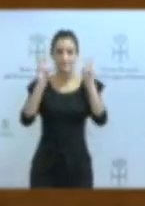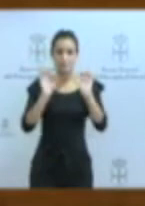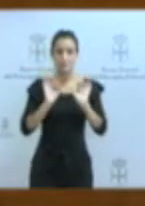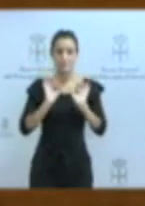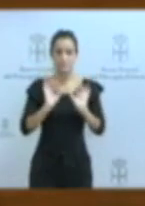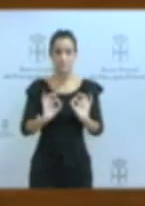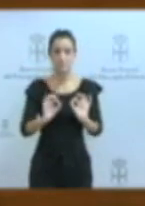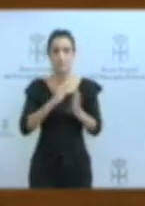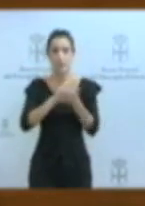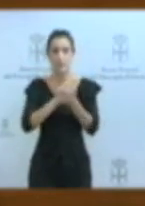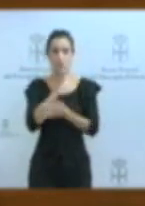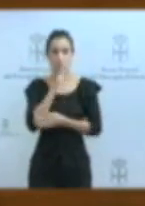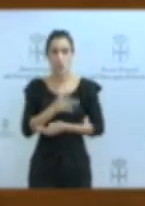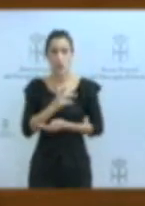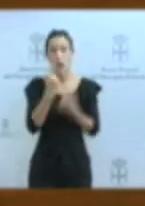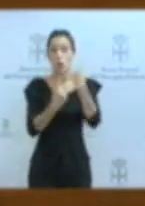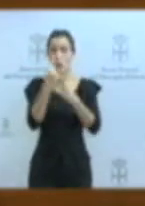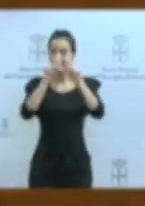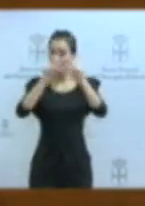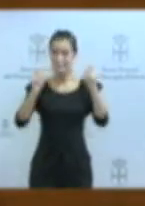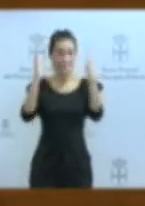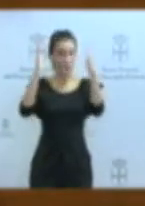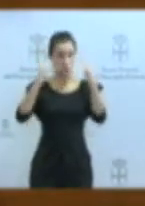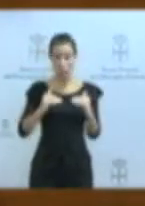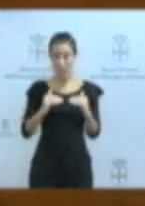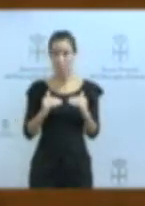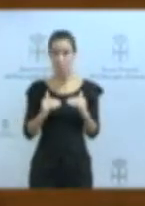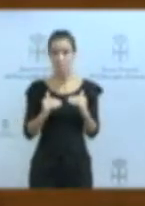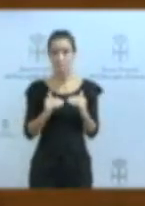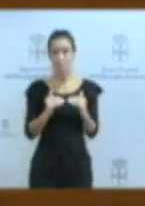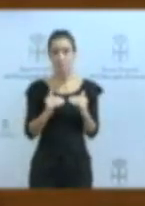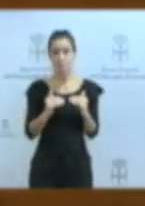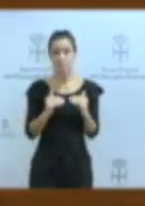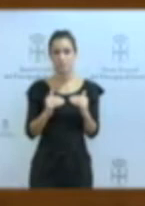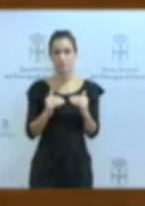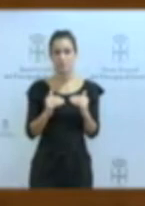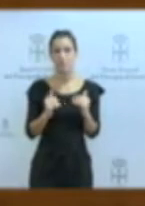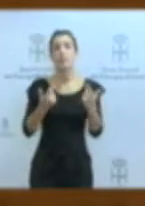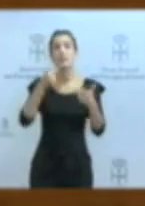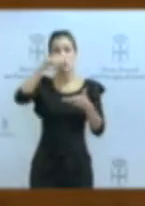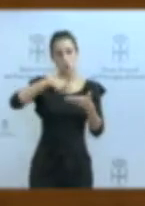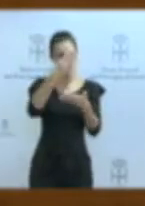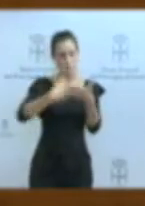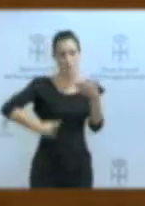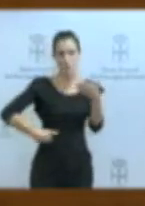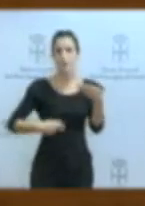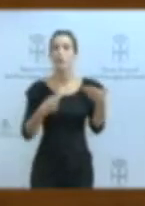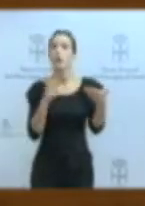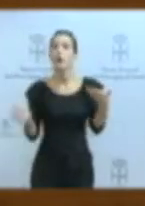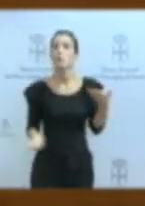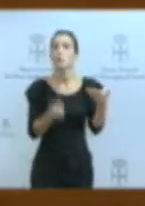y que hoy, por ejemplo, en la prensa de hoy, pues se anuncia que una compañía aérea pretende